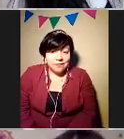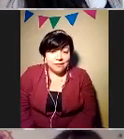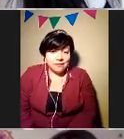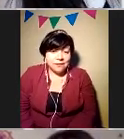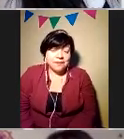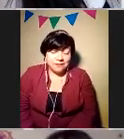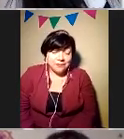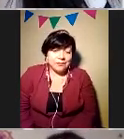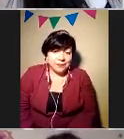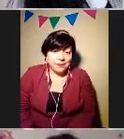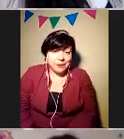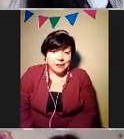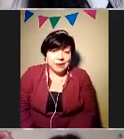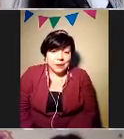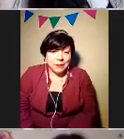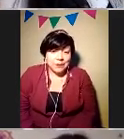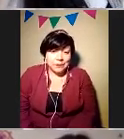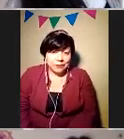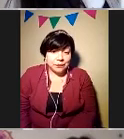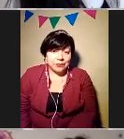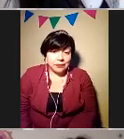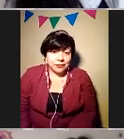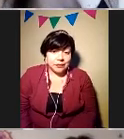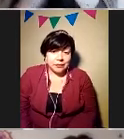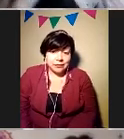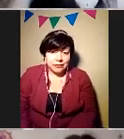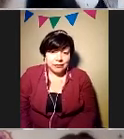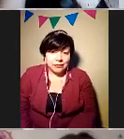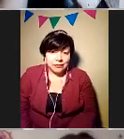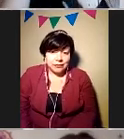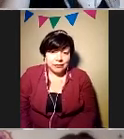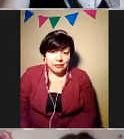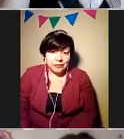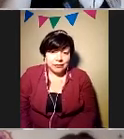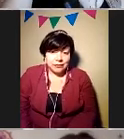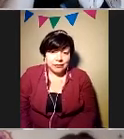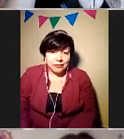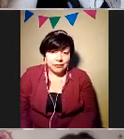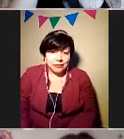suerte. Entonces igual al final tenés que pensar en el costo a largo plazo, que igual te